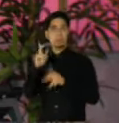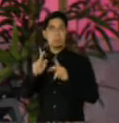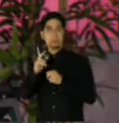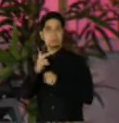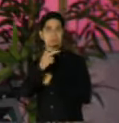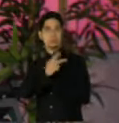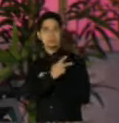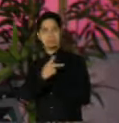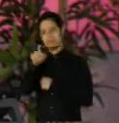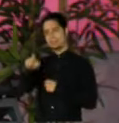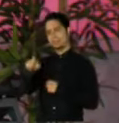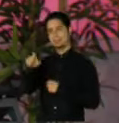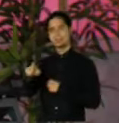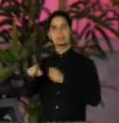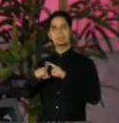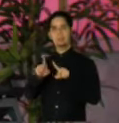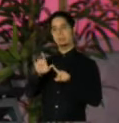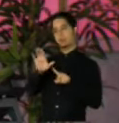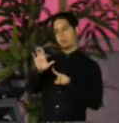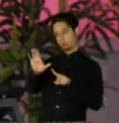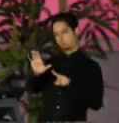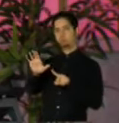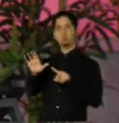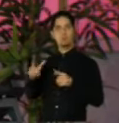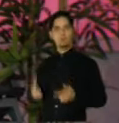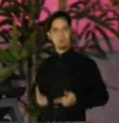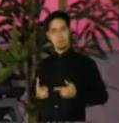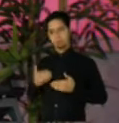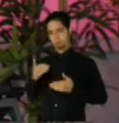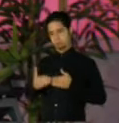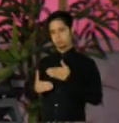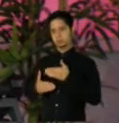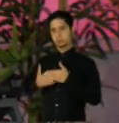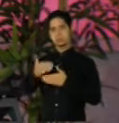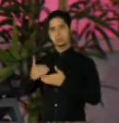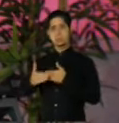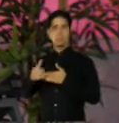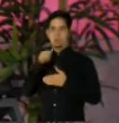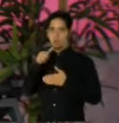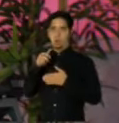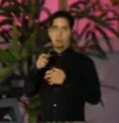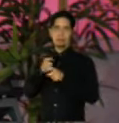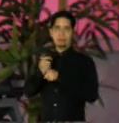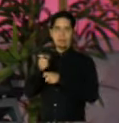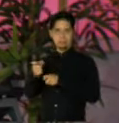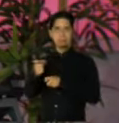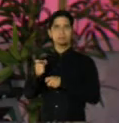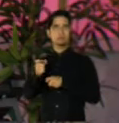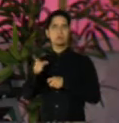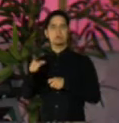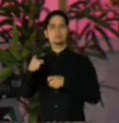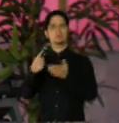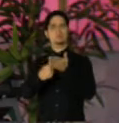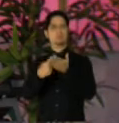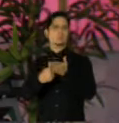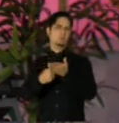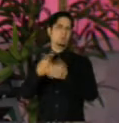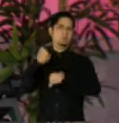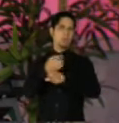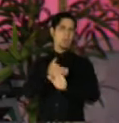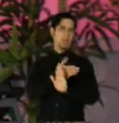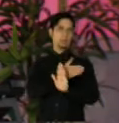COVID-19 necesitan para poder tener el mantenimiento de su condición y no desestabilizarse, lo que se hablaba aquí hace un par de días, de tener